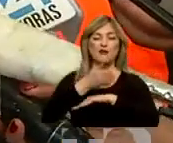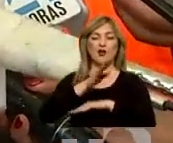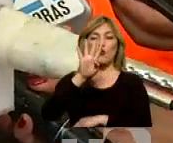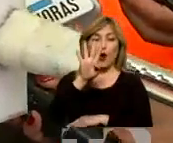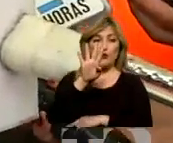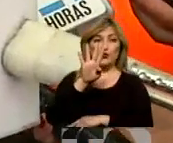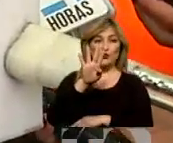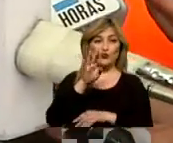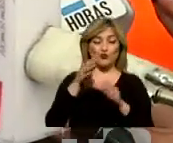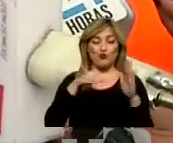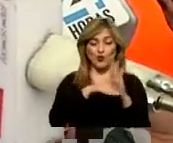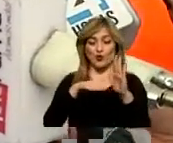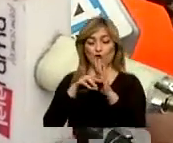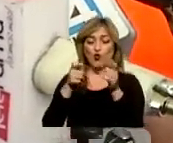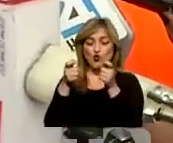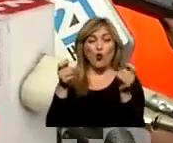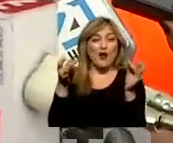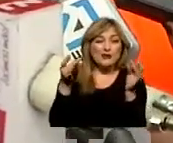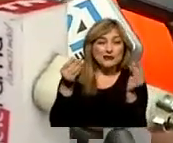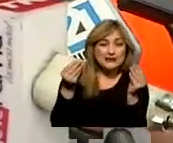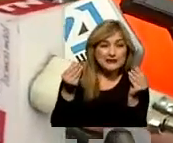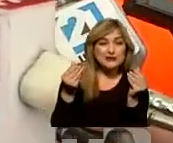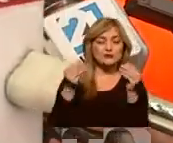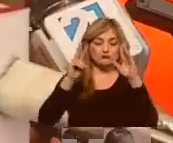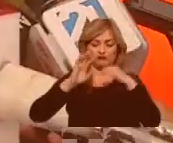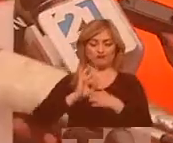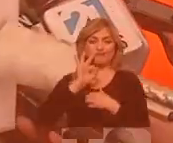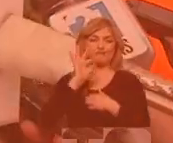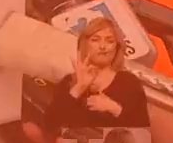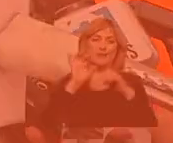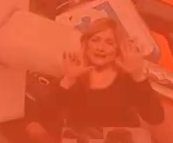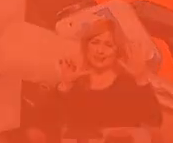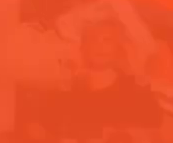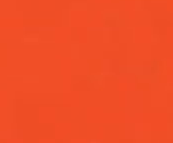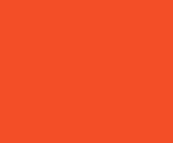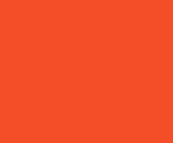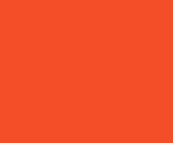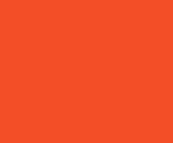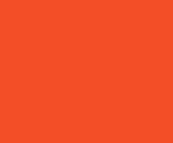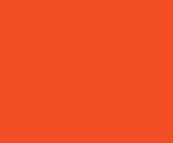el control de calidad, pero por la temática de la pandemia hemos incrementado a 7 bodegas.